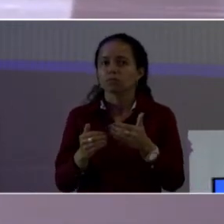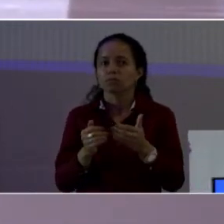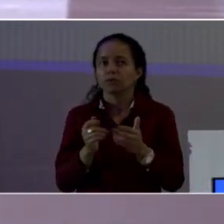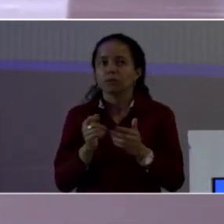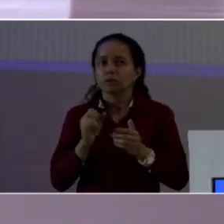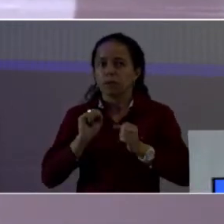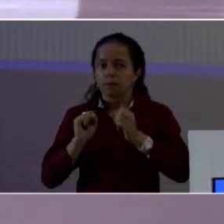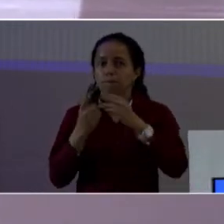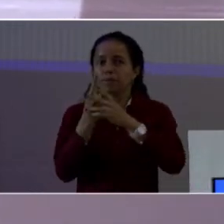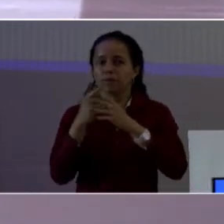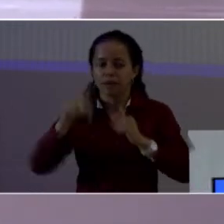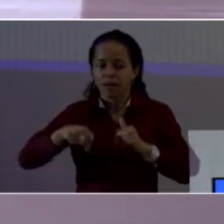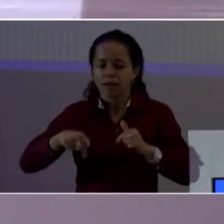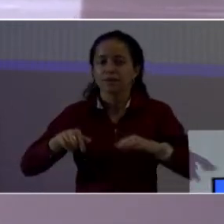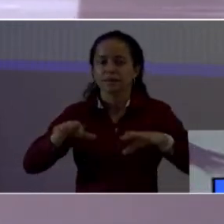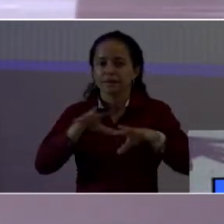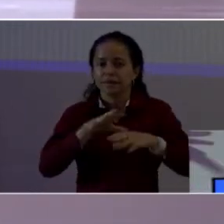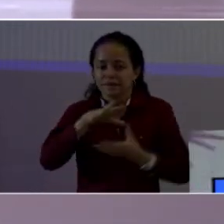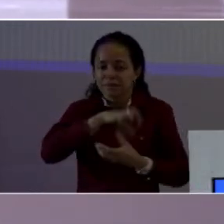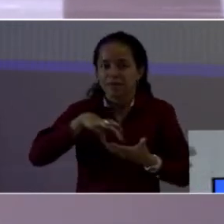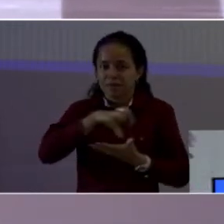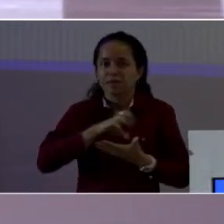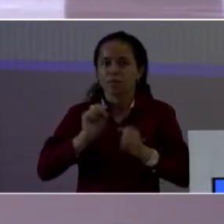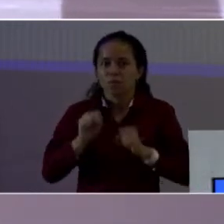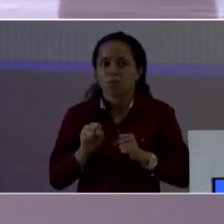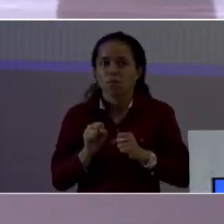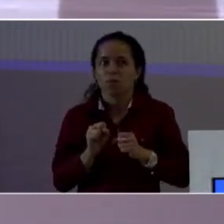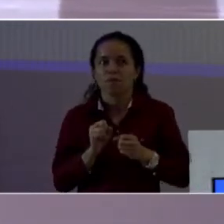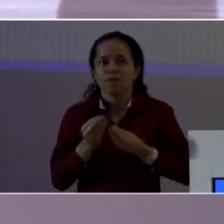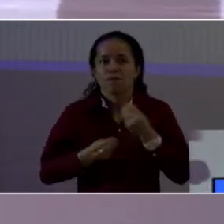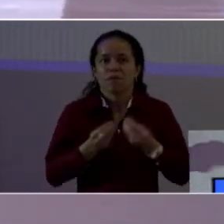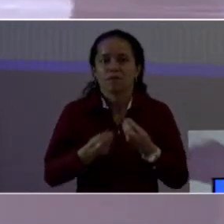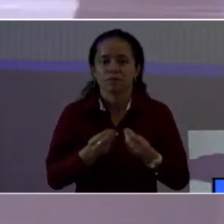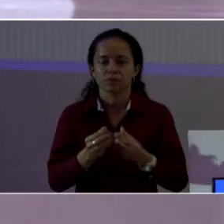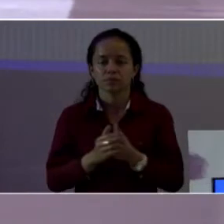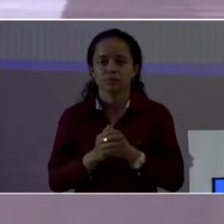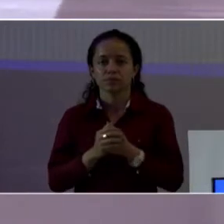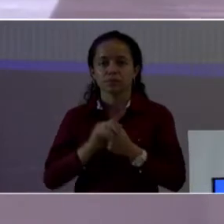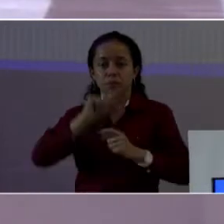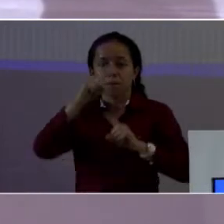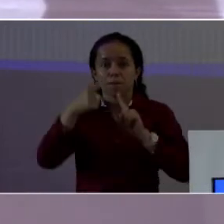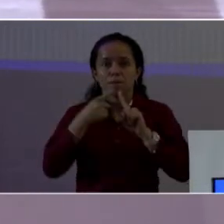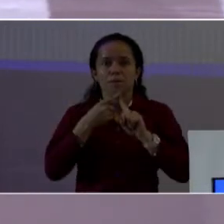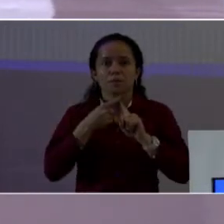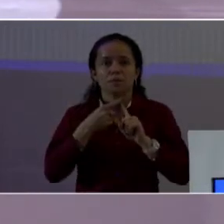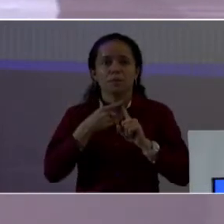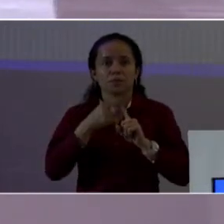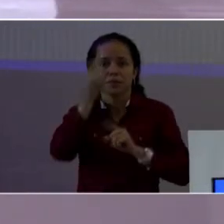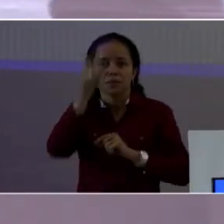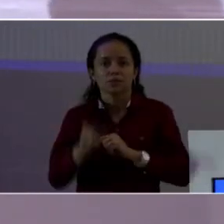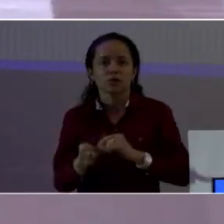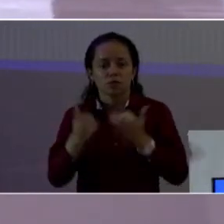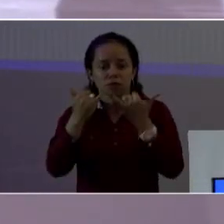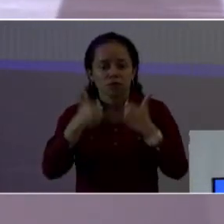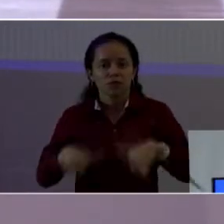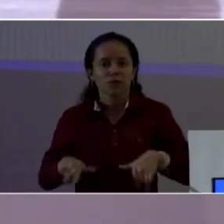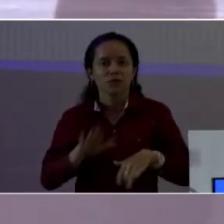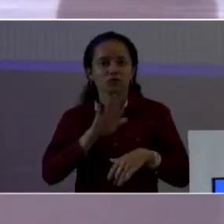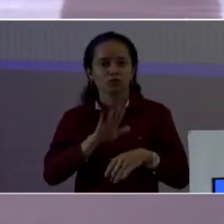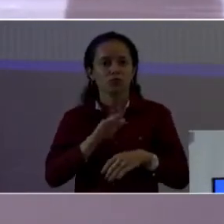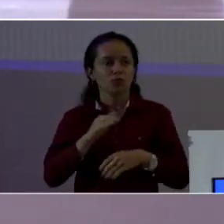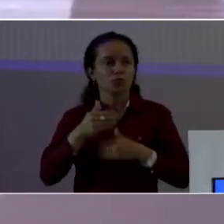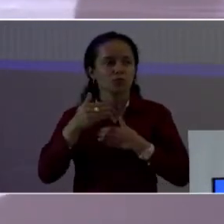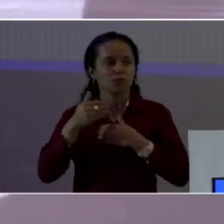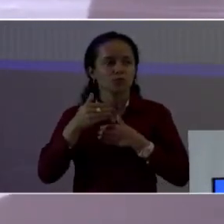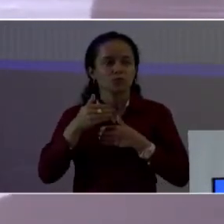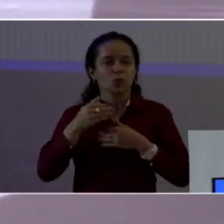somos pioneros en Santander en abordar. Hoy tenemos acá la primera persona culminada del proceso de reintegración especial o el